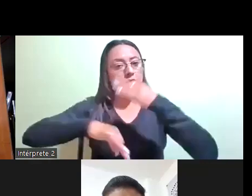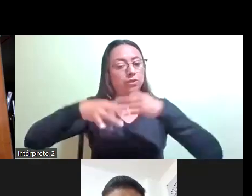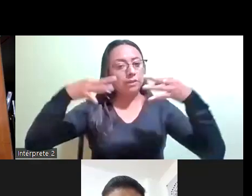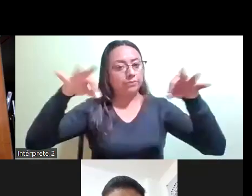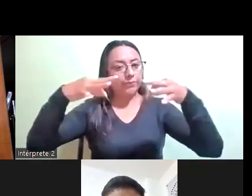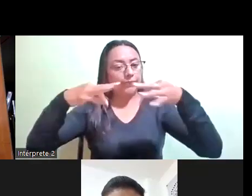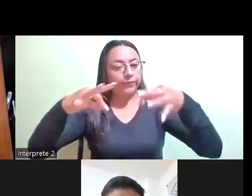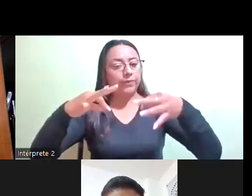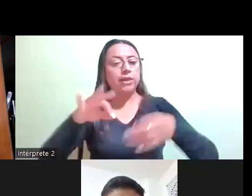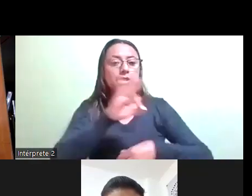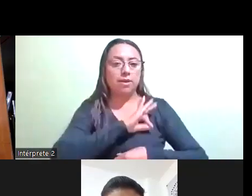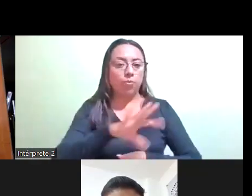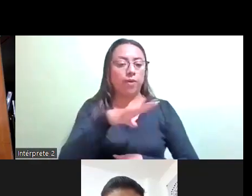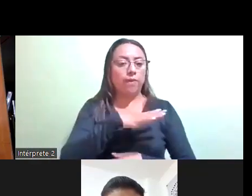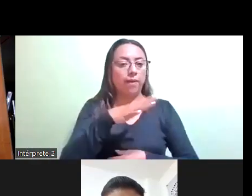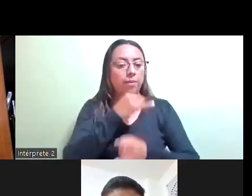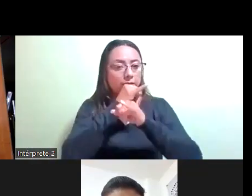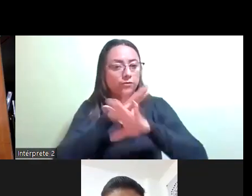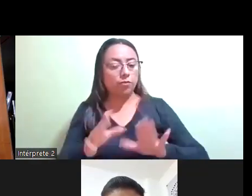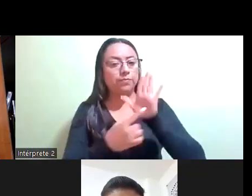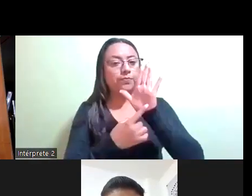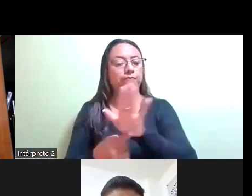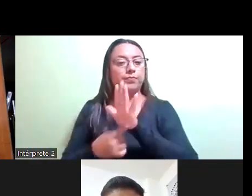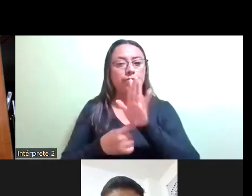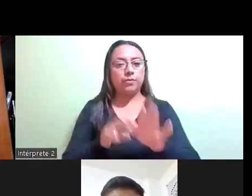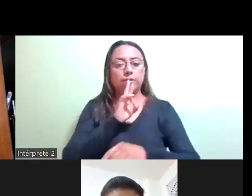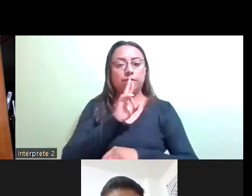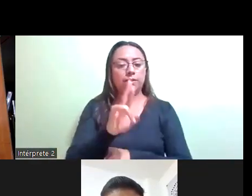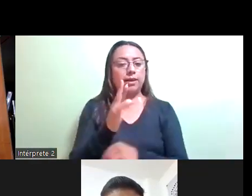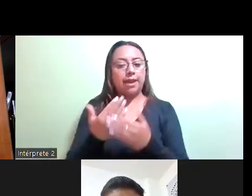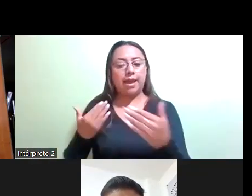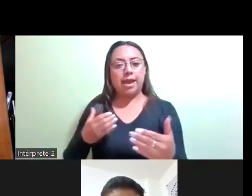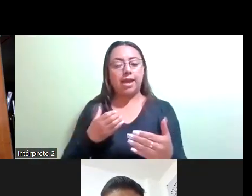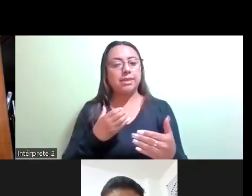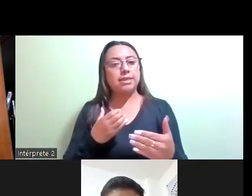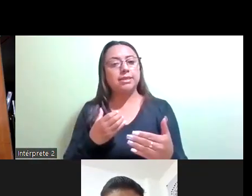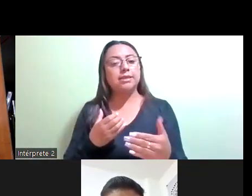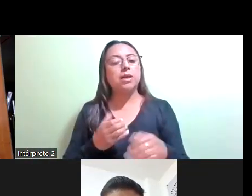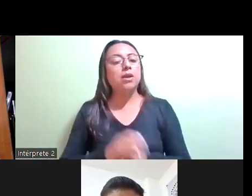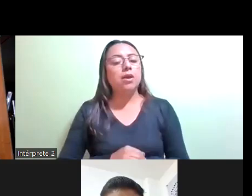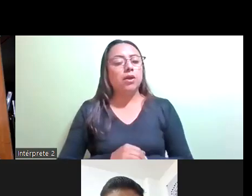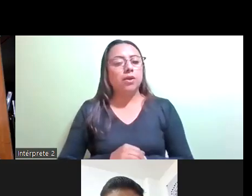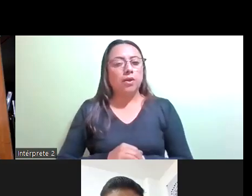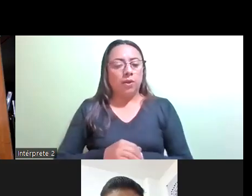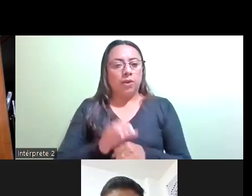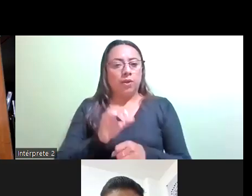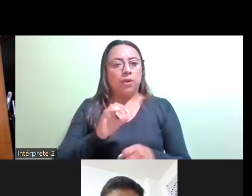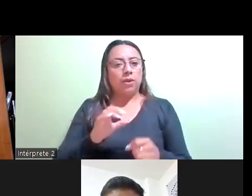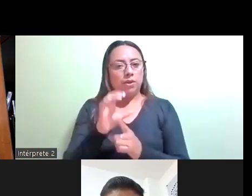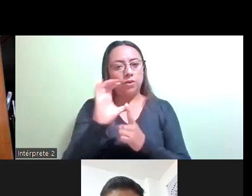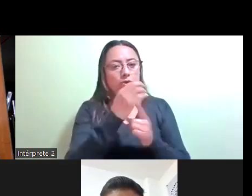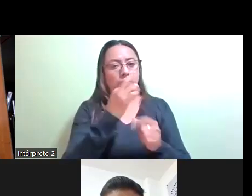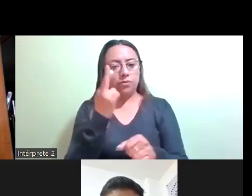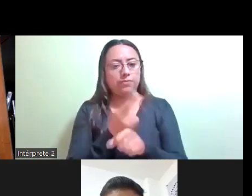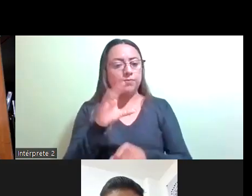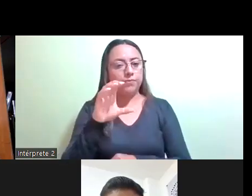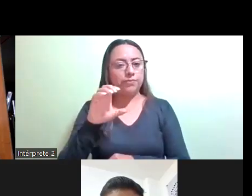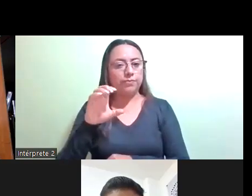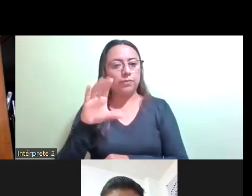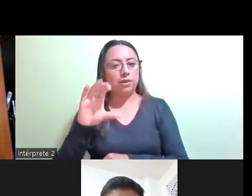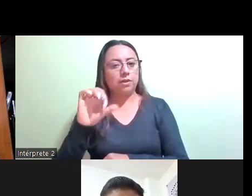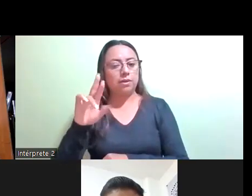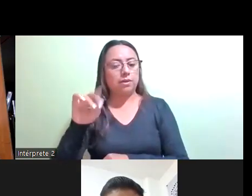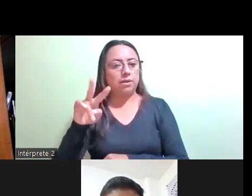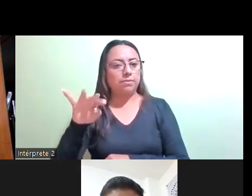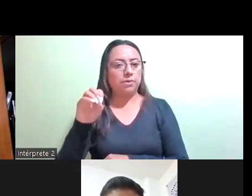de la información que presentó o respuesta que dio el entonces comisionado César Cravioto, respecto de cada punto de acuerdo al que se llegó en el dictamen que presenta